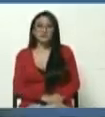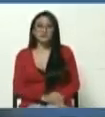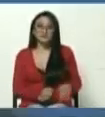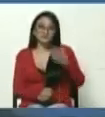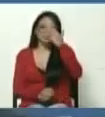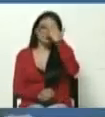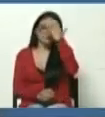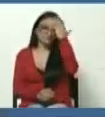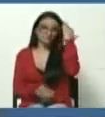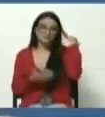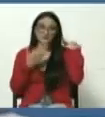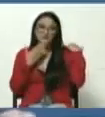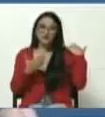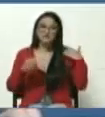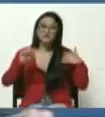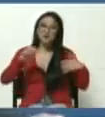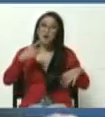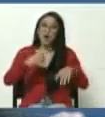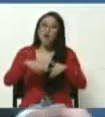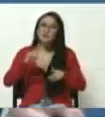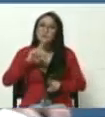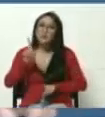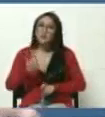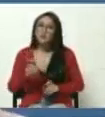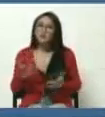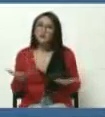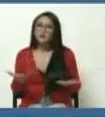Gracias. ¿Si hay otra pregunta?